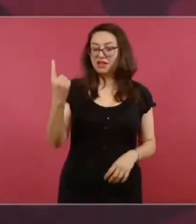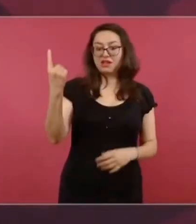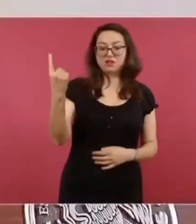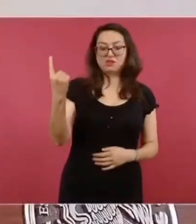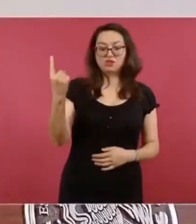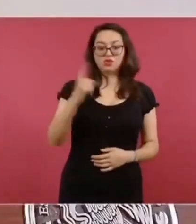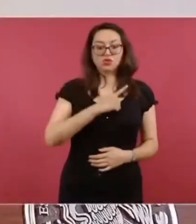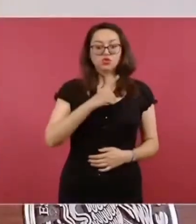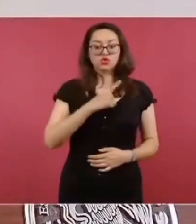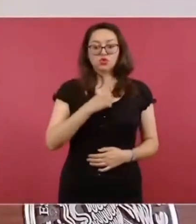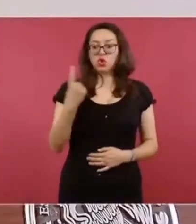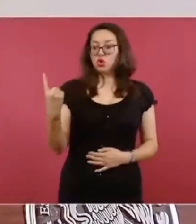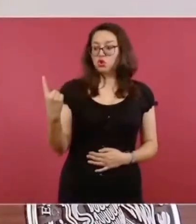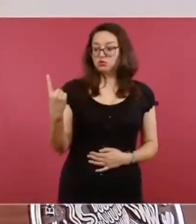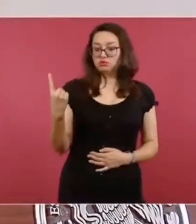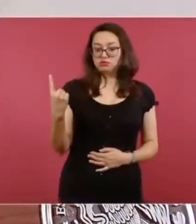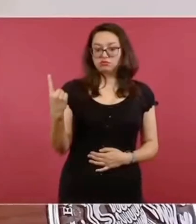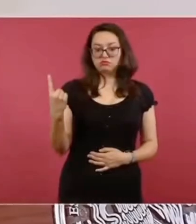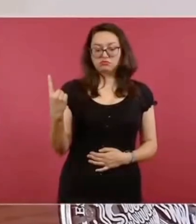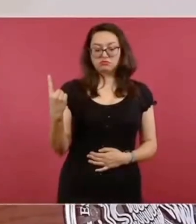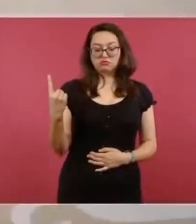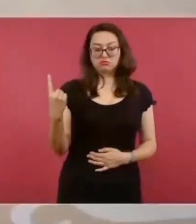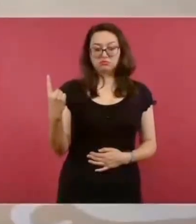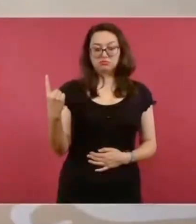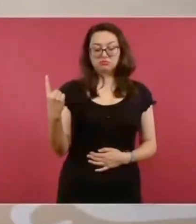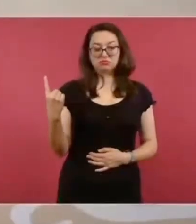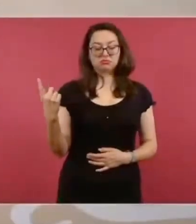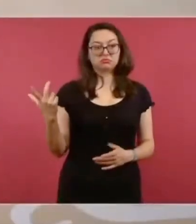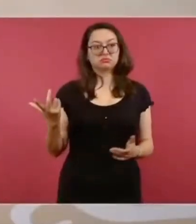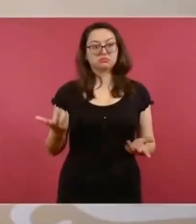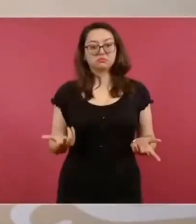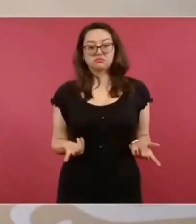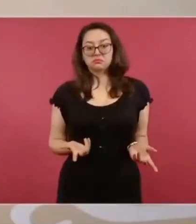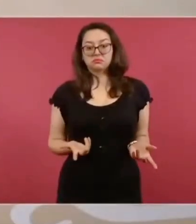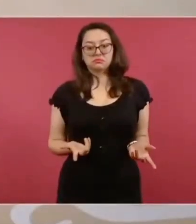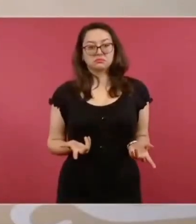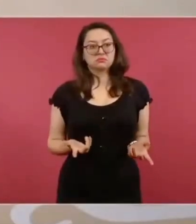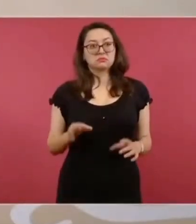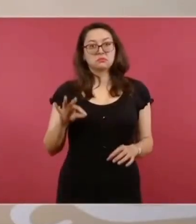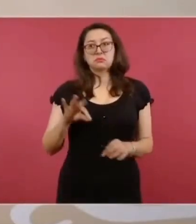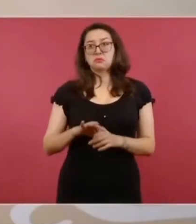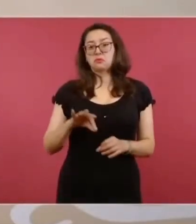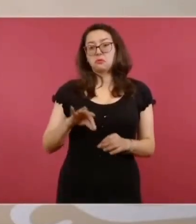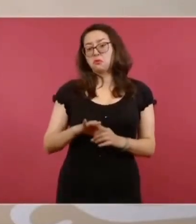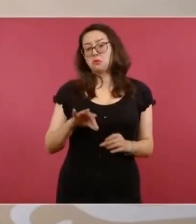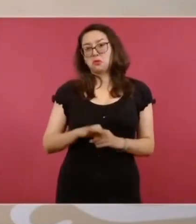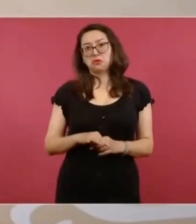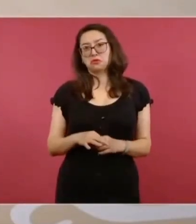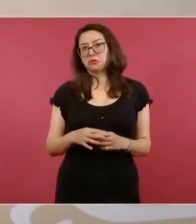Y creo que sacó como, a ver si lo